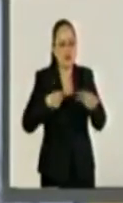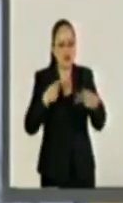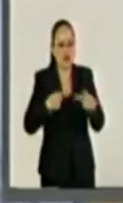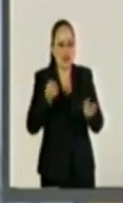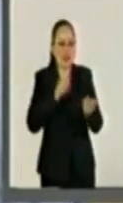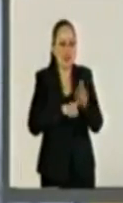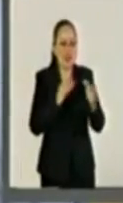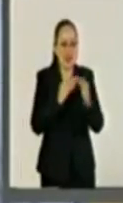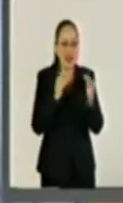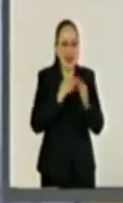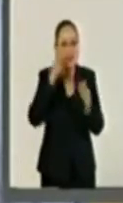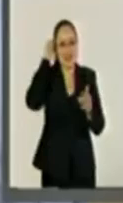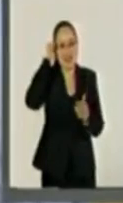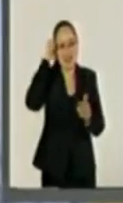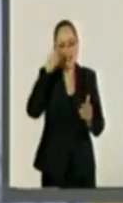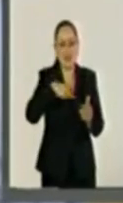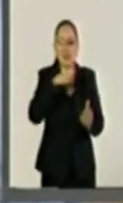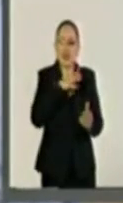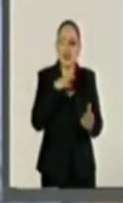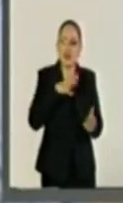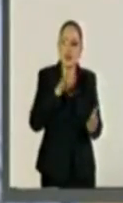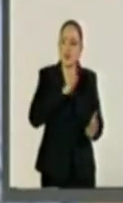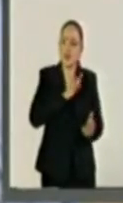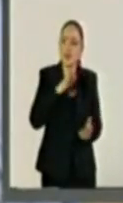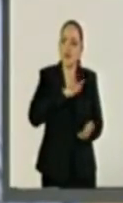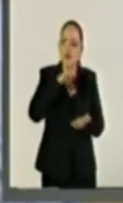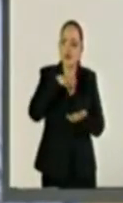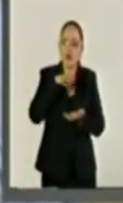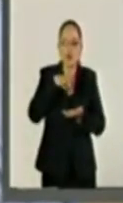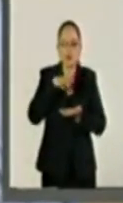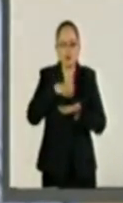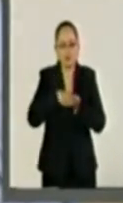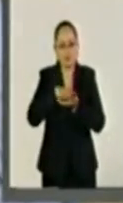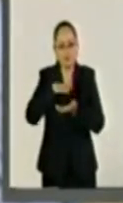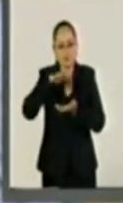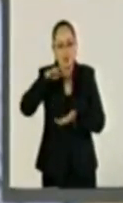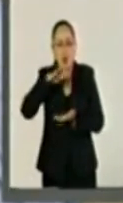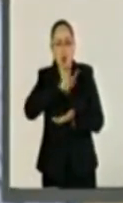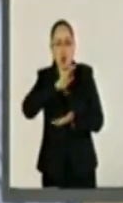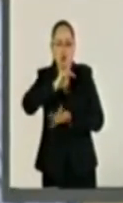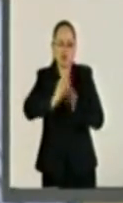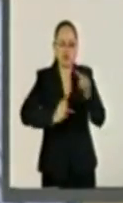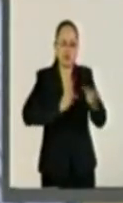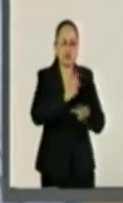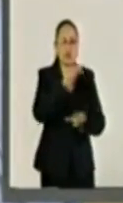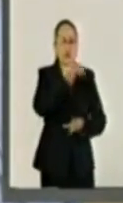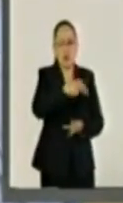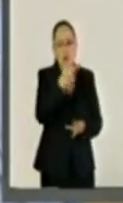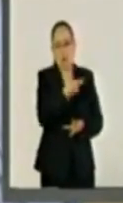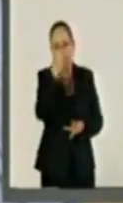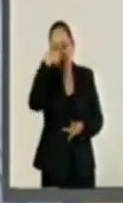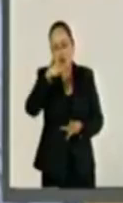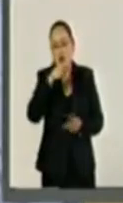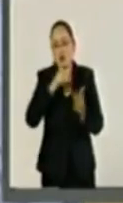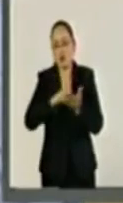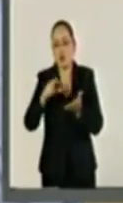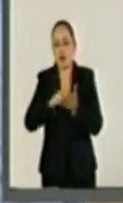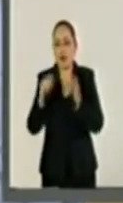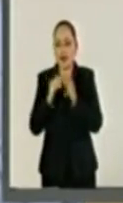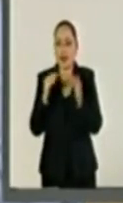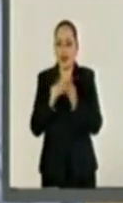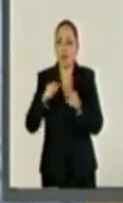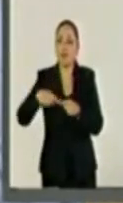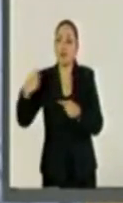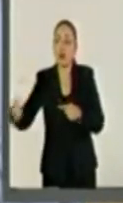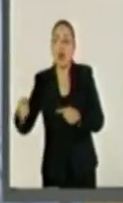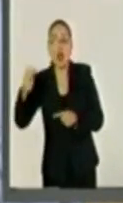domésticos asalariados para que pudieran tener un ahorro destinado a un crédito de vivienda. A través del programa, el patrón podía aportar una